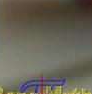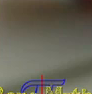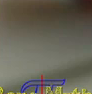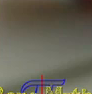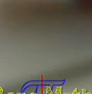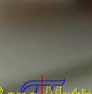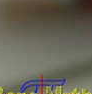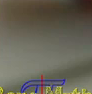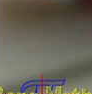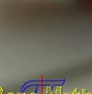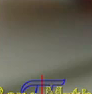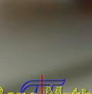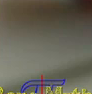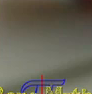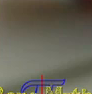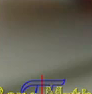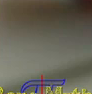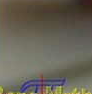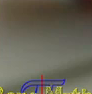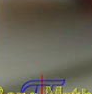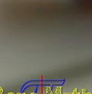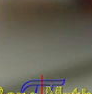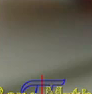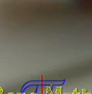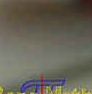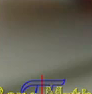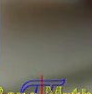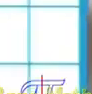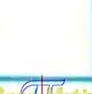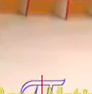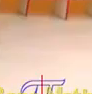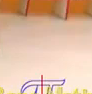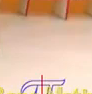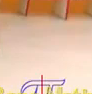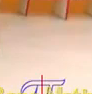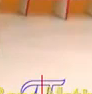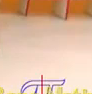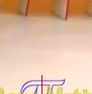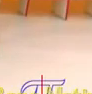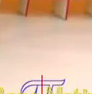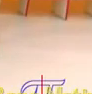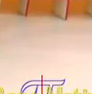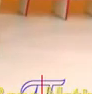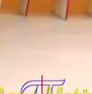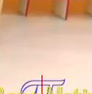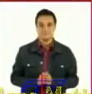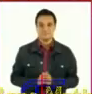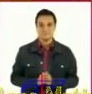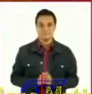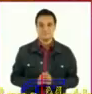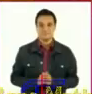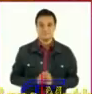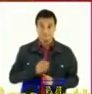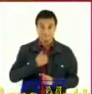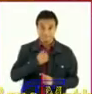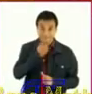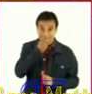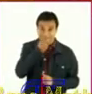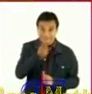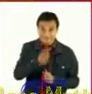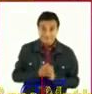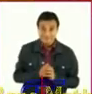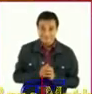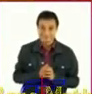general. Esperar secado y probar nuevamente. Como dije antes, vaya que tenemos